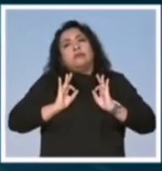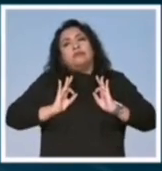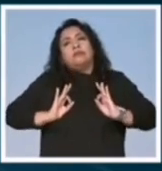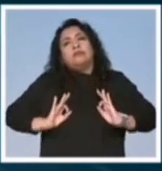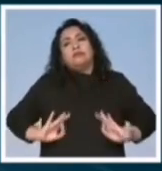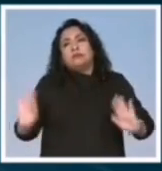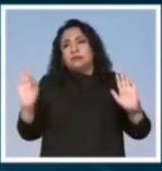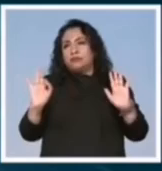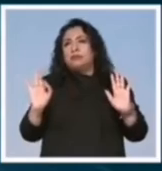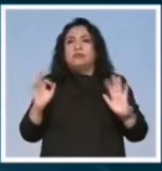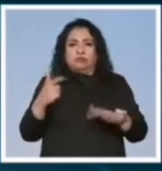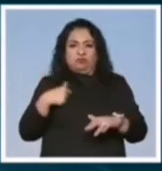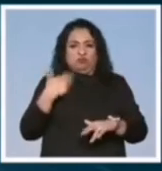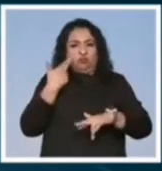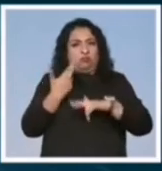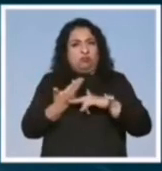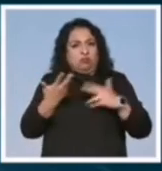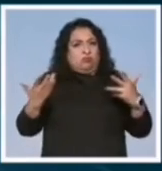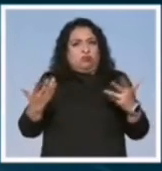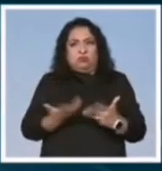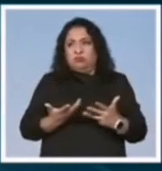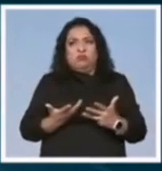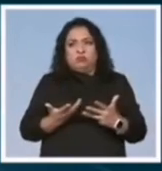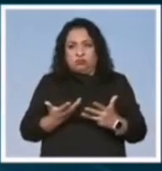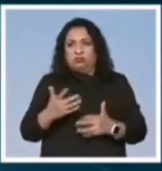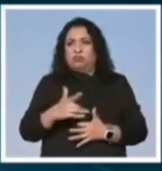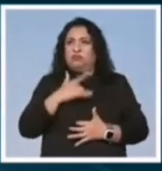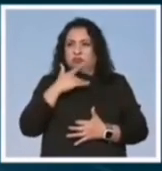una tarea que cumplir cuando uno siente que eso